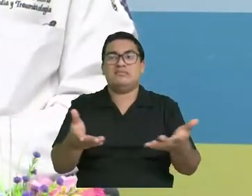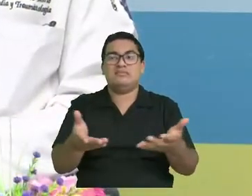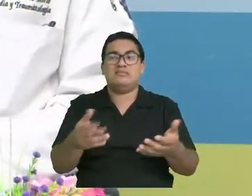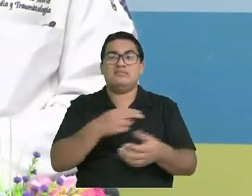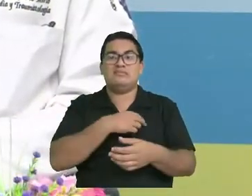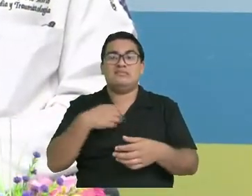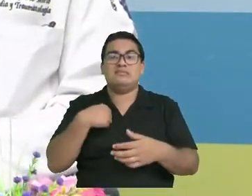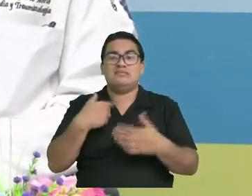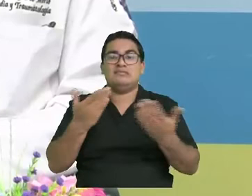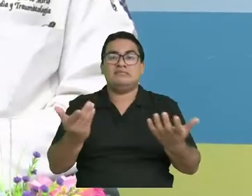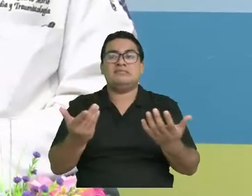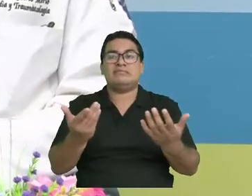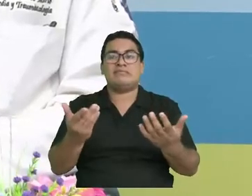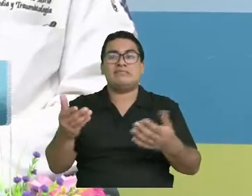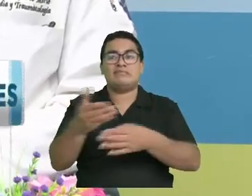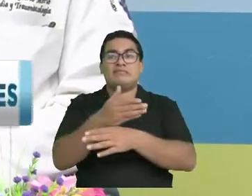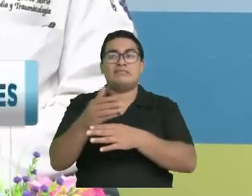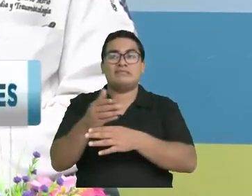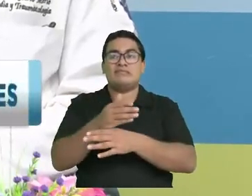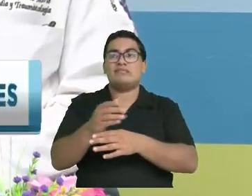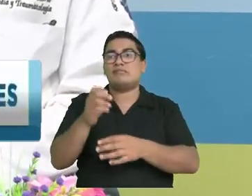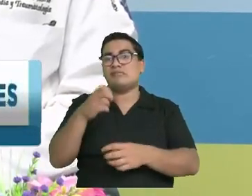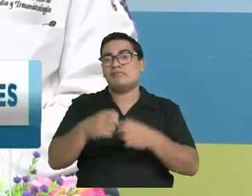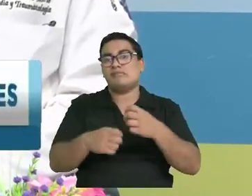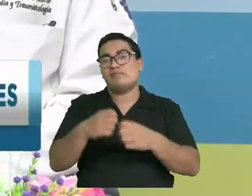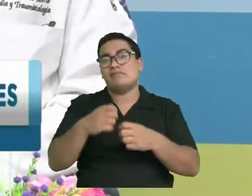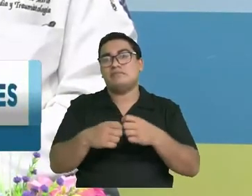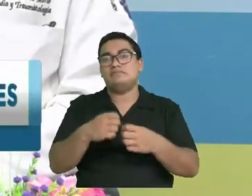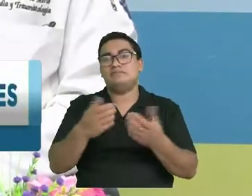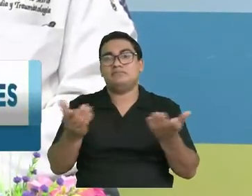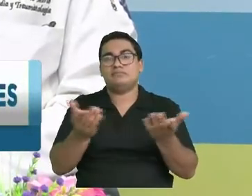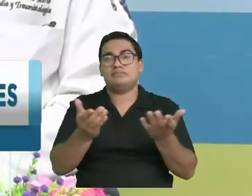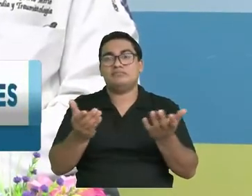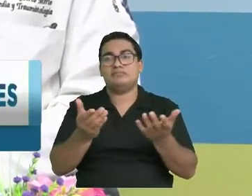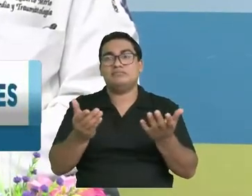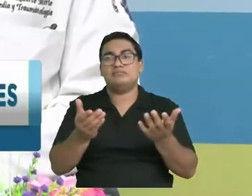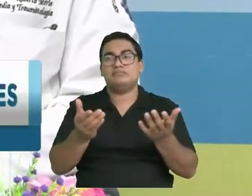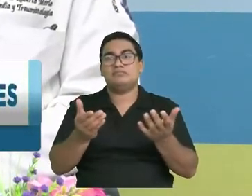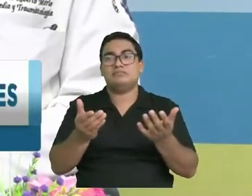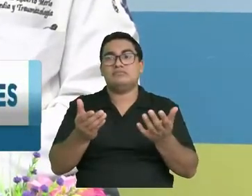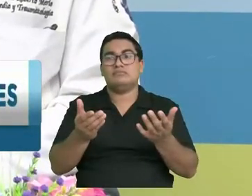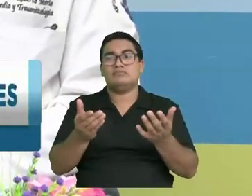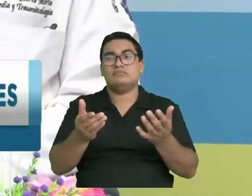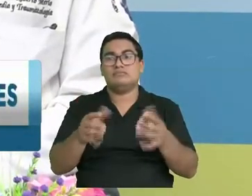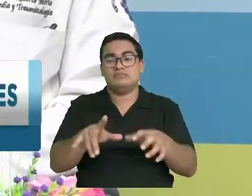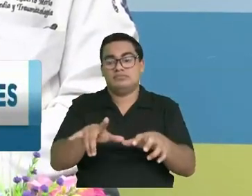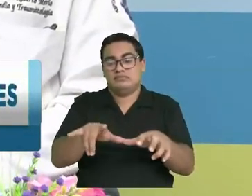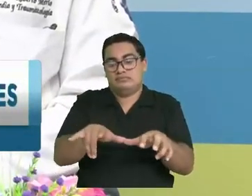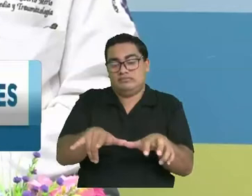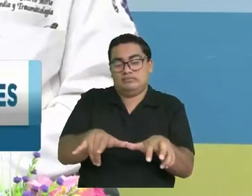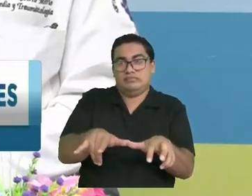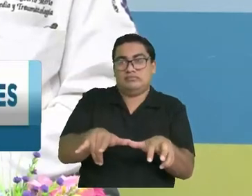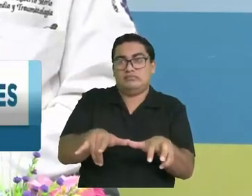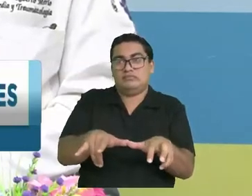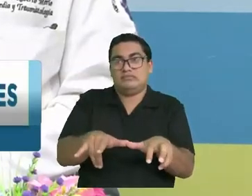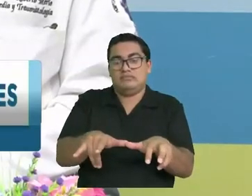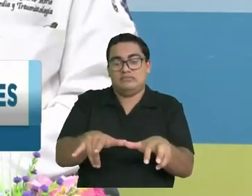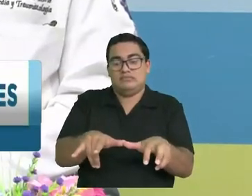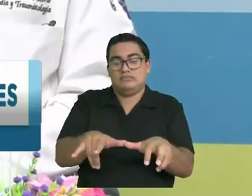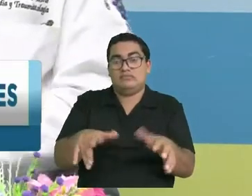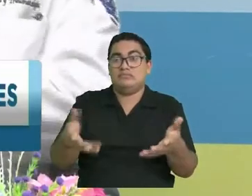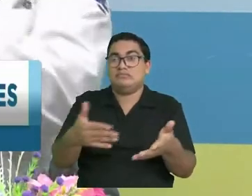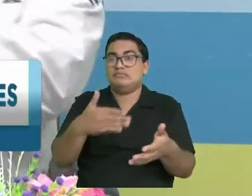hace que los ligamentos y tendones contraigan la parte distal del dedo y el dedo quede en flexión